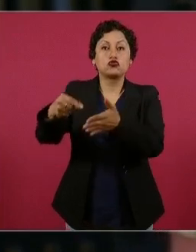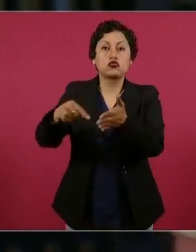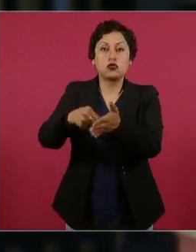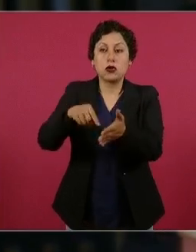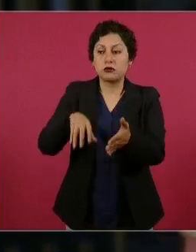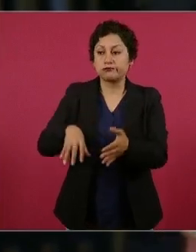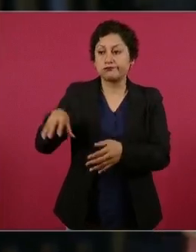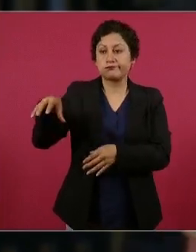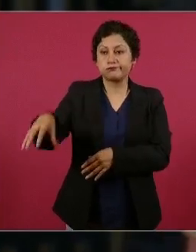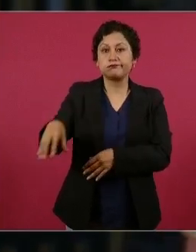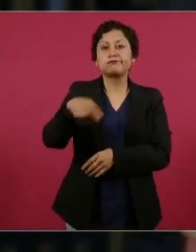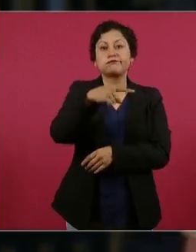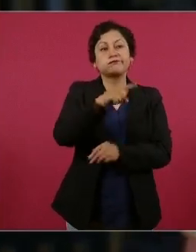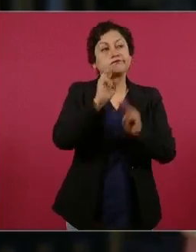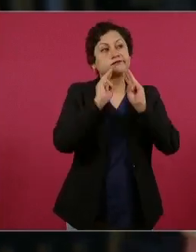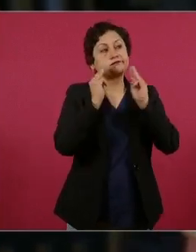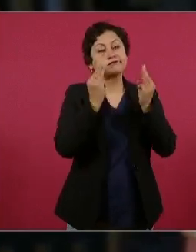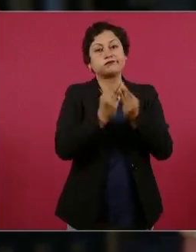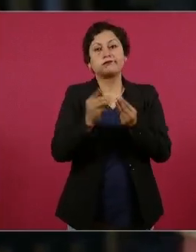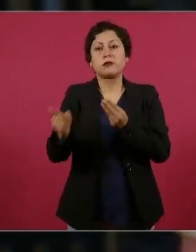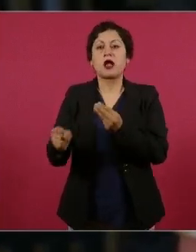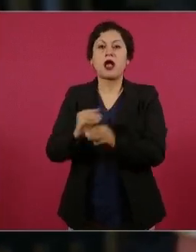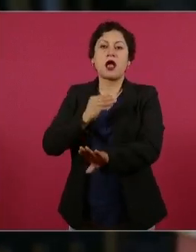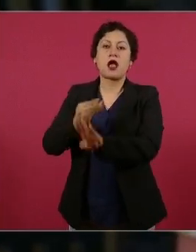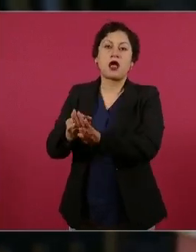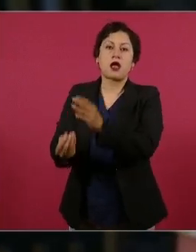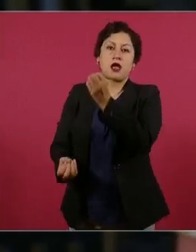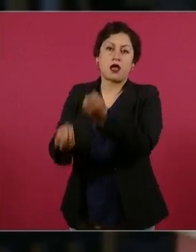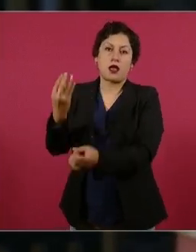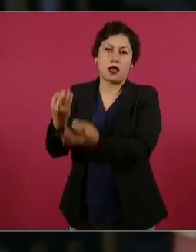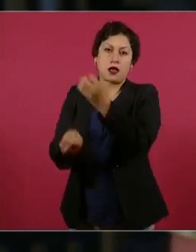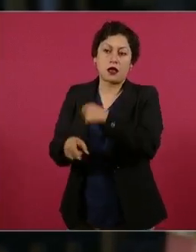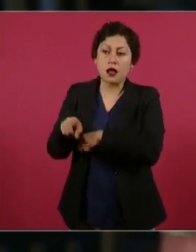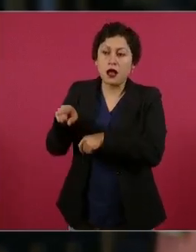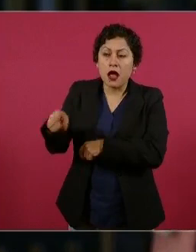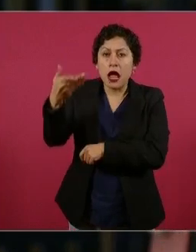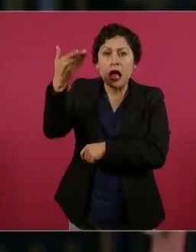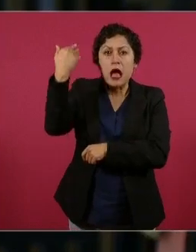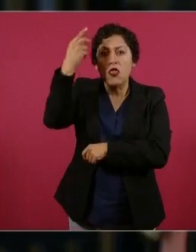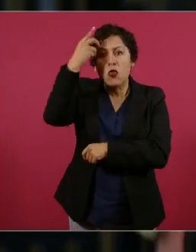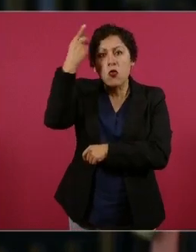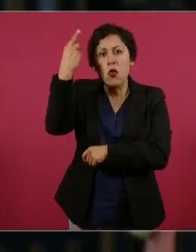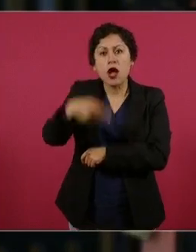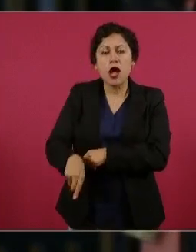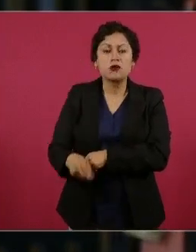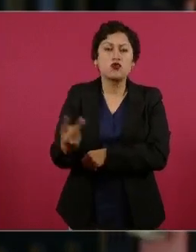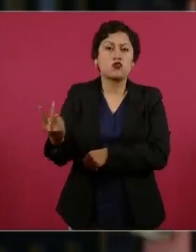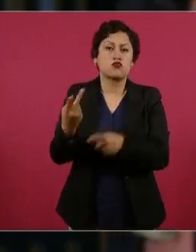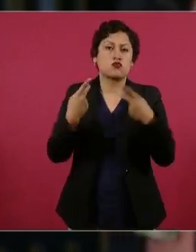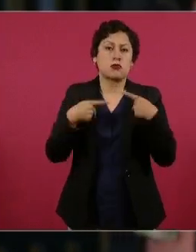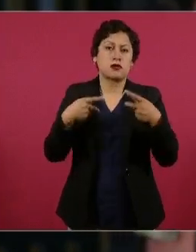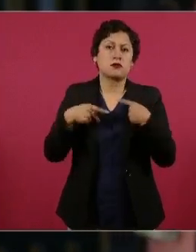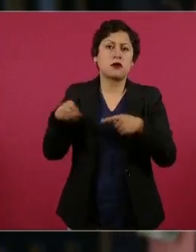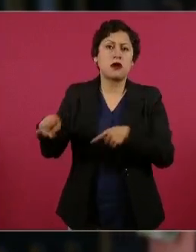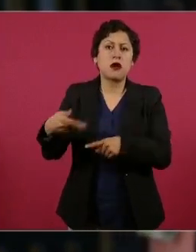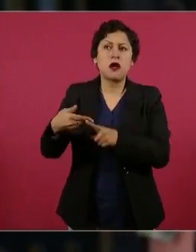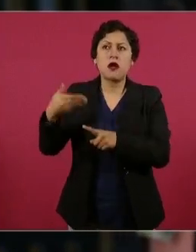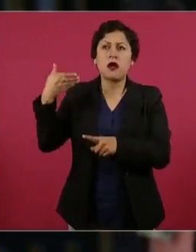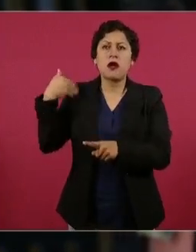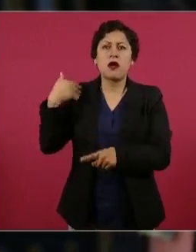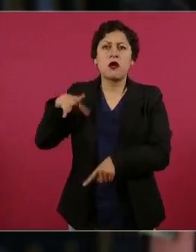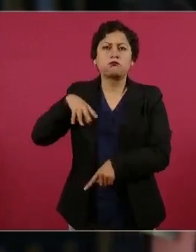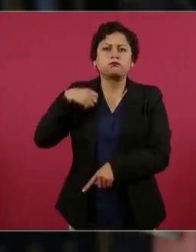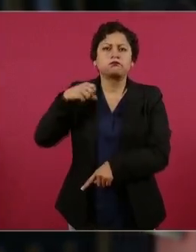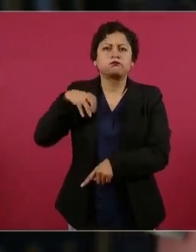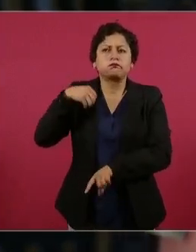por la delincuencia, patrimonio de una joven pareja que con mucho esfuerzo habían construido. Le menciono